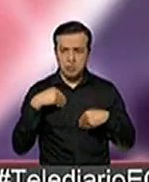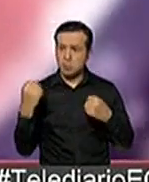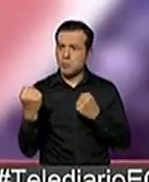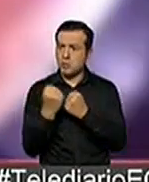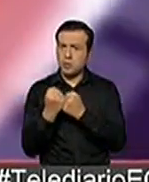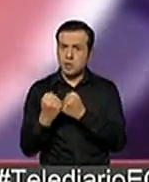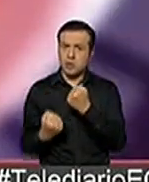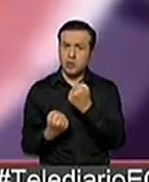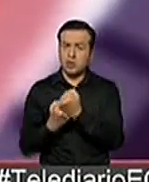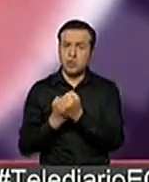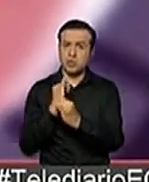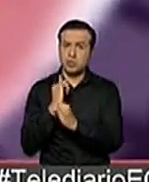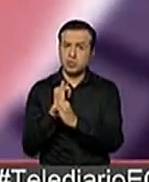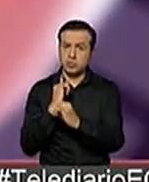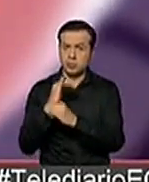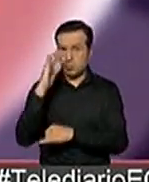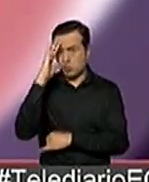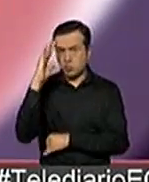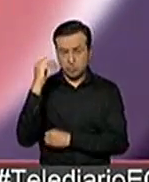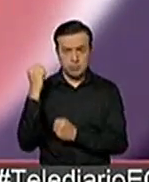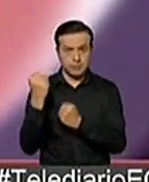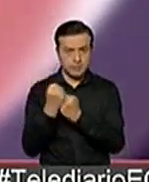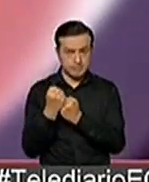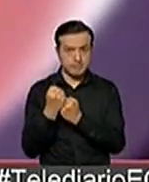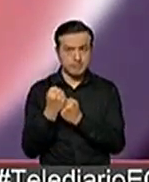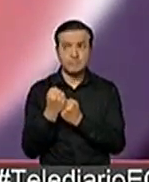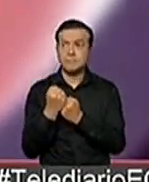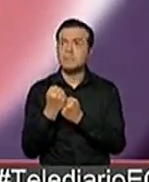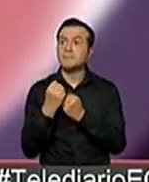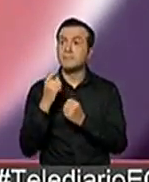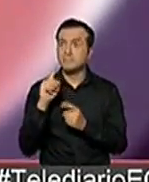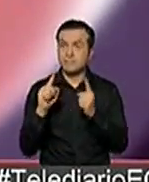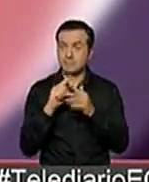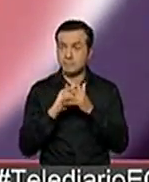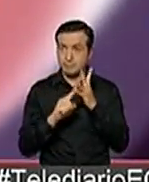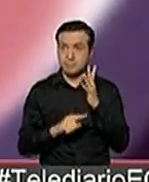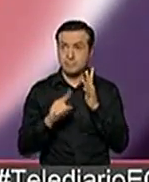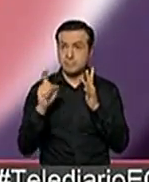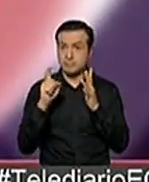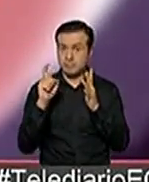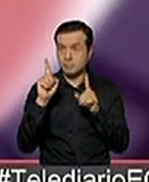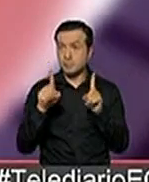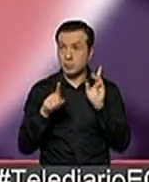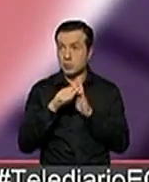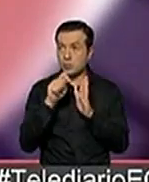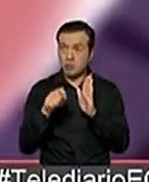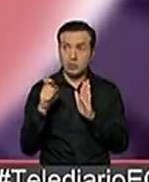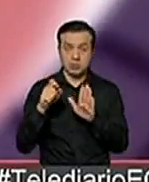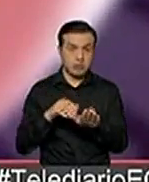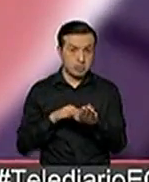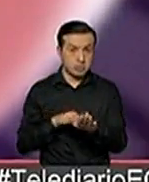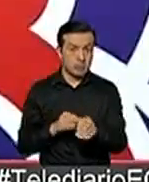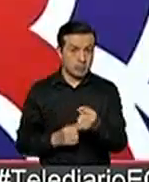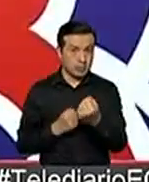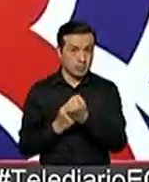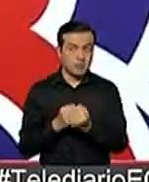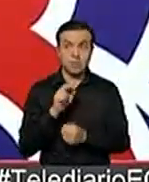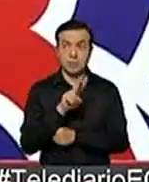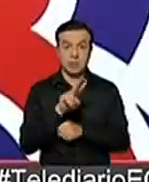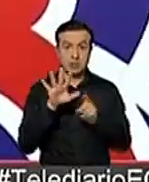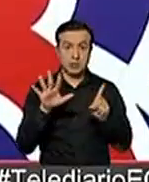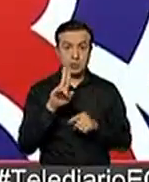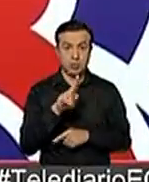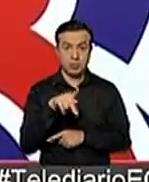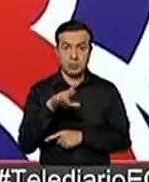la defensa institucional de la policía y que tiene algunos casos que requieren de este respaldo. 26